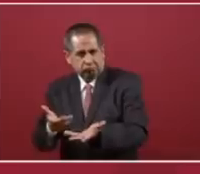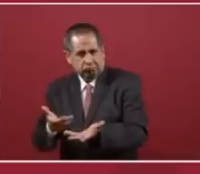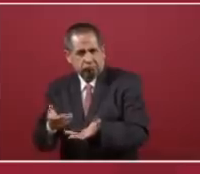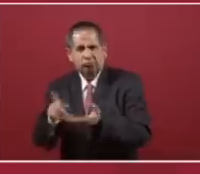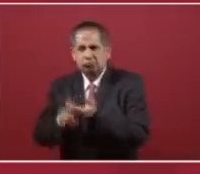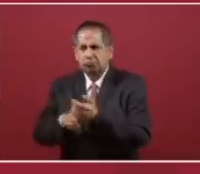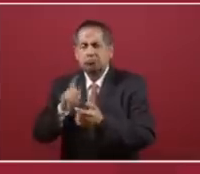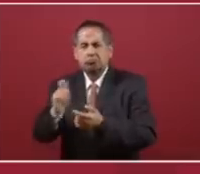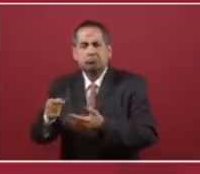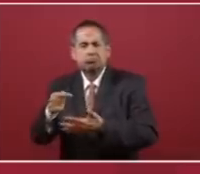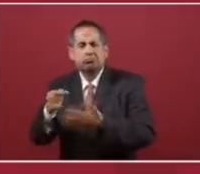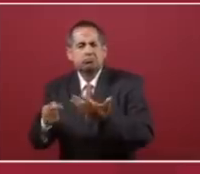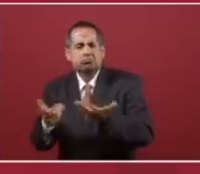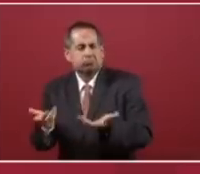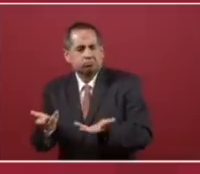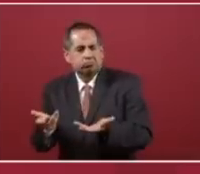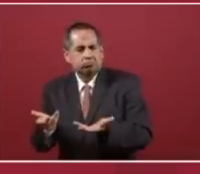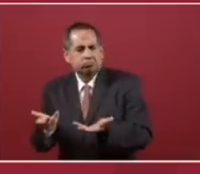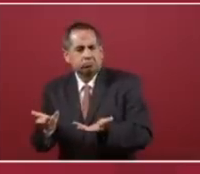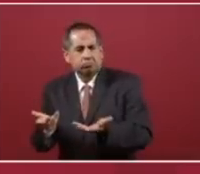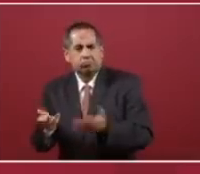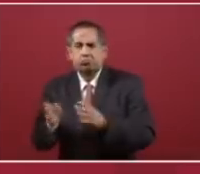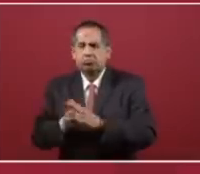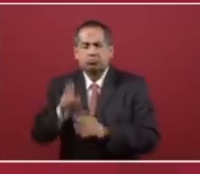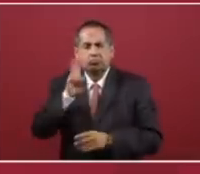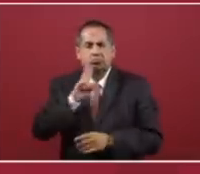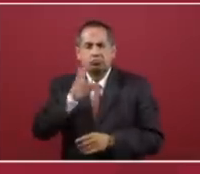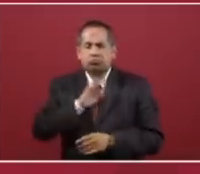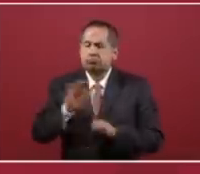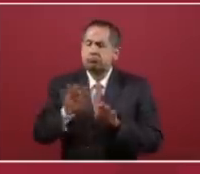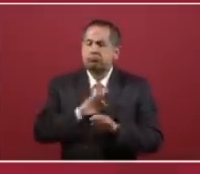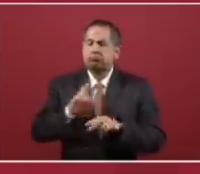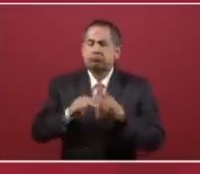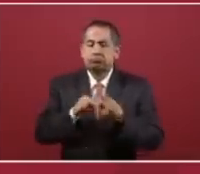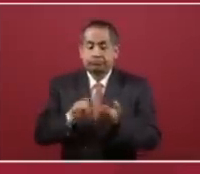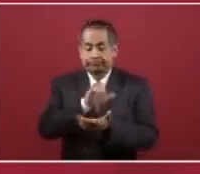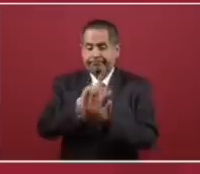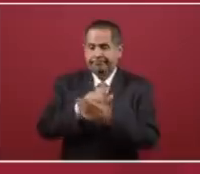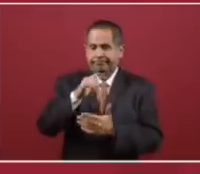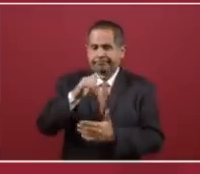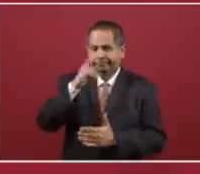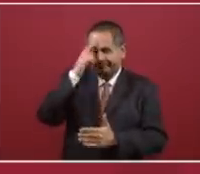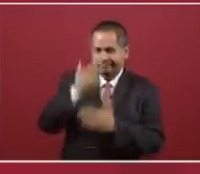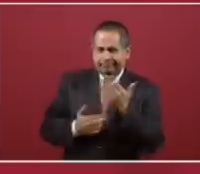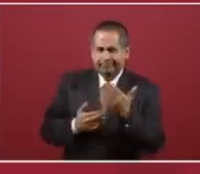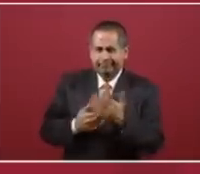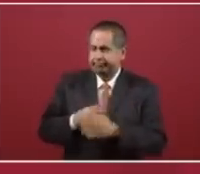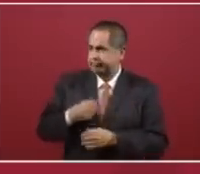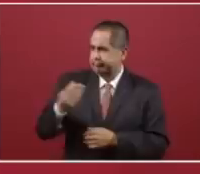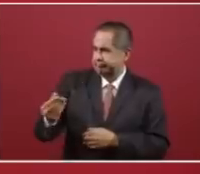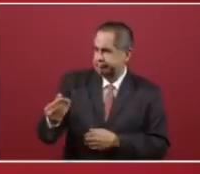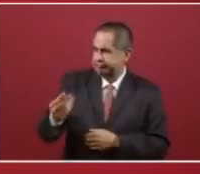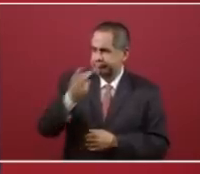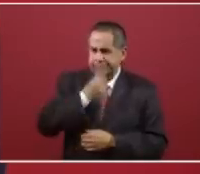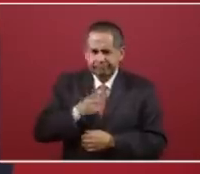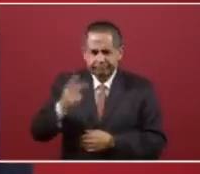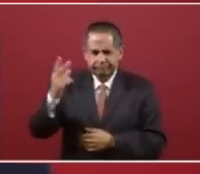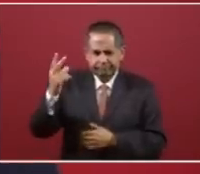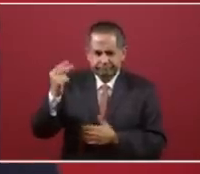de que podría configurarse un delito de corrupción y me dice que